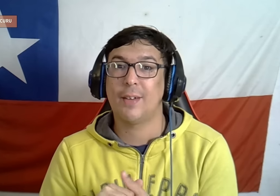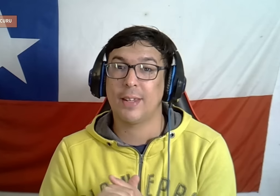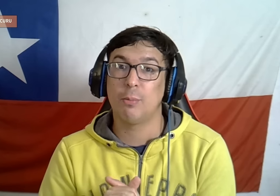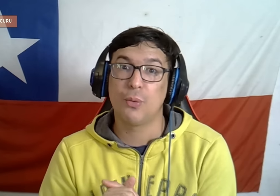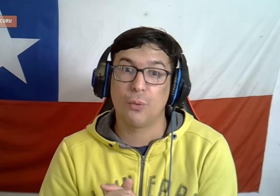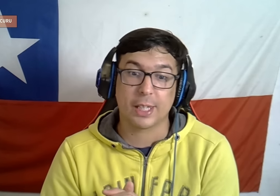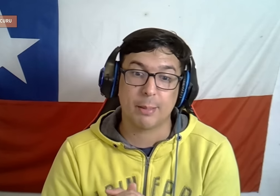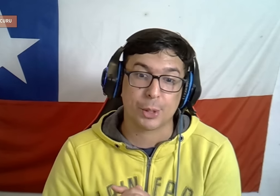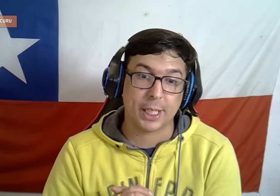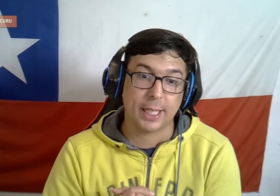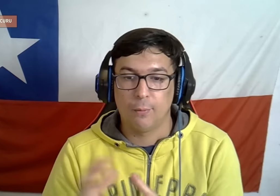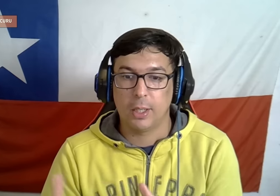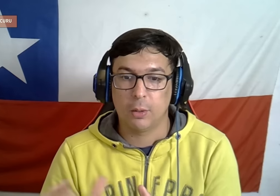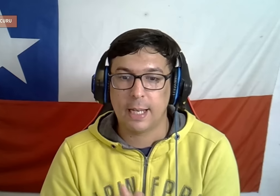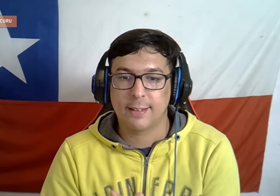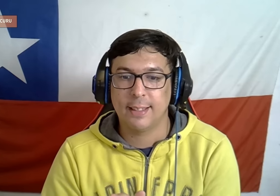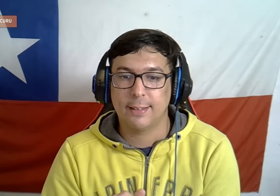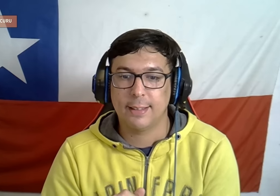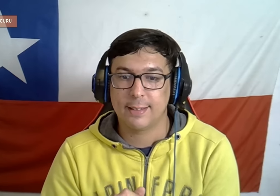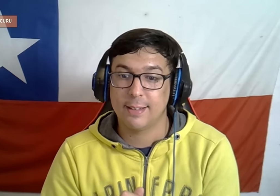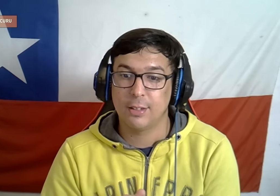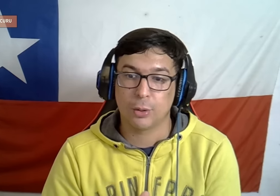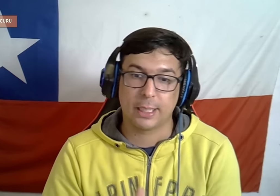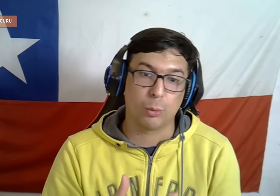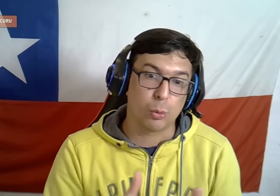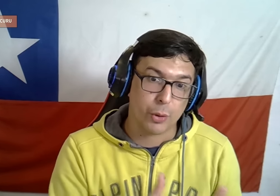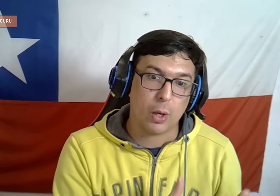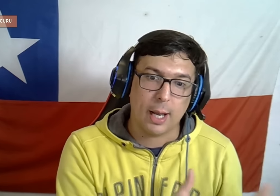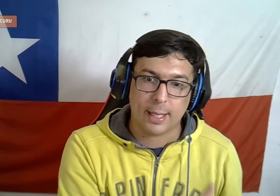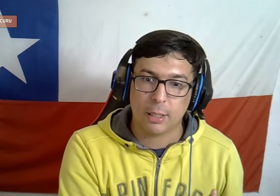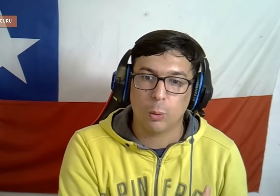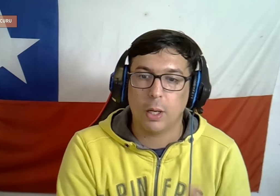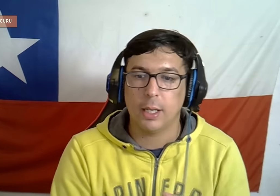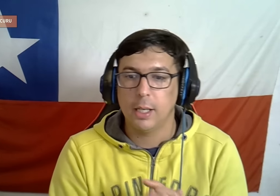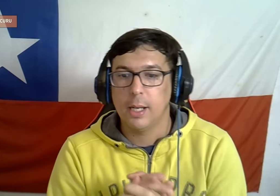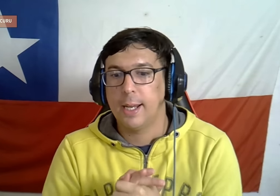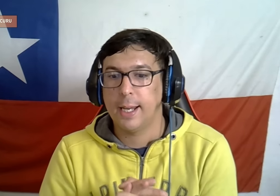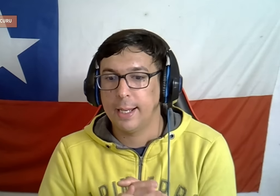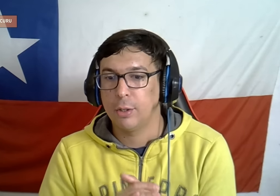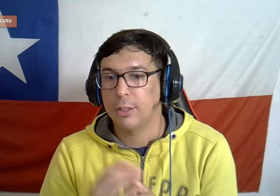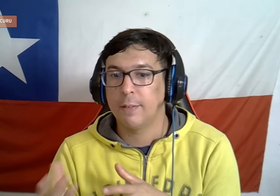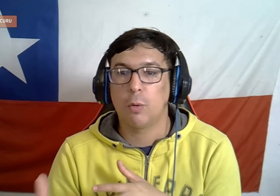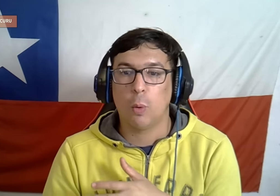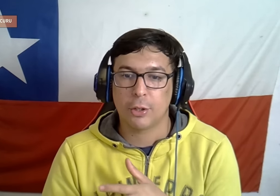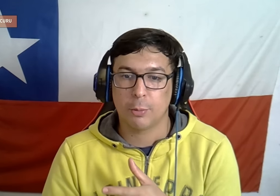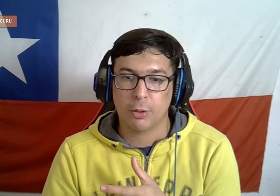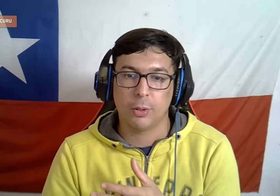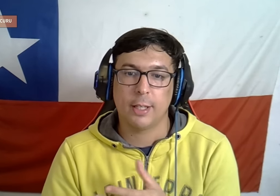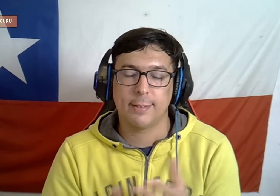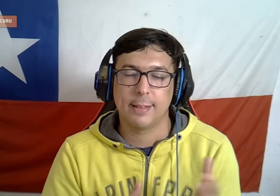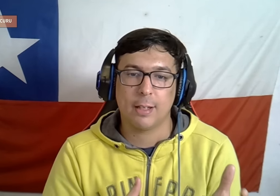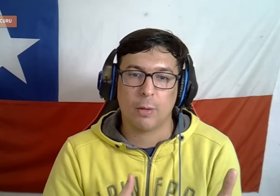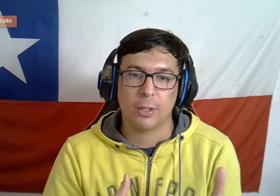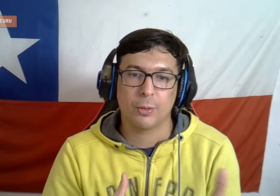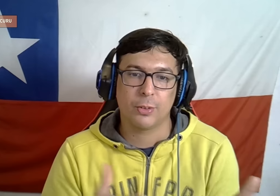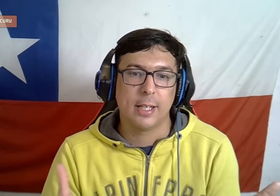fuerte, la verdad es muy fuerte porque fue un accidente de tránsito que ocurrió acá en Uruguay, en donde iban cuatro personas.